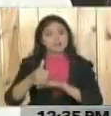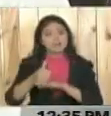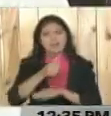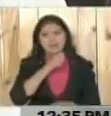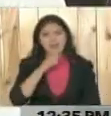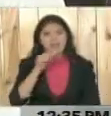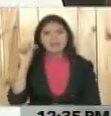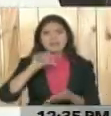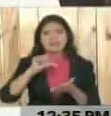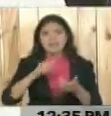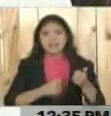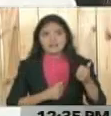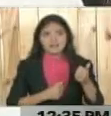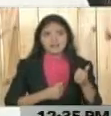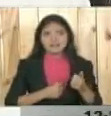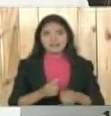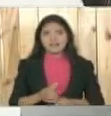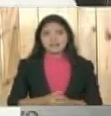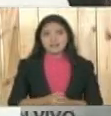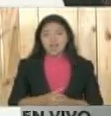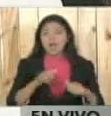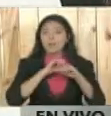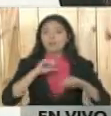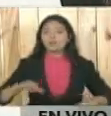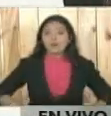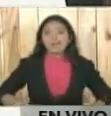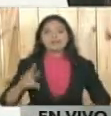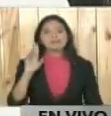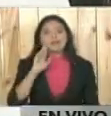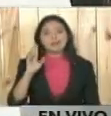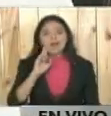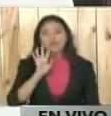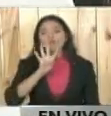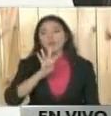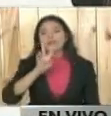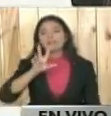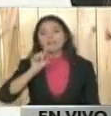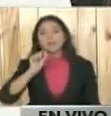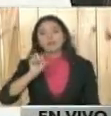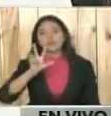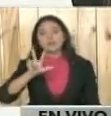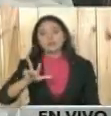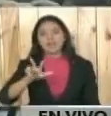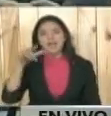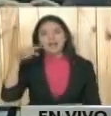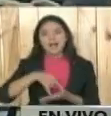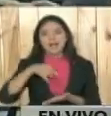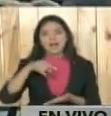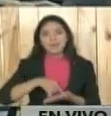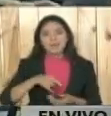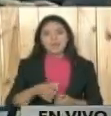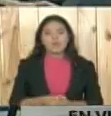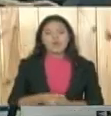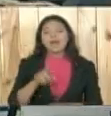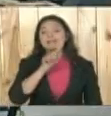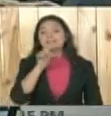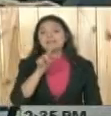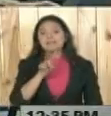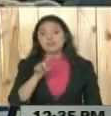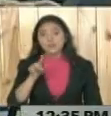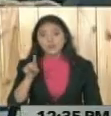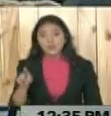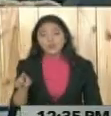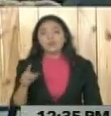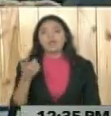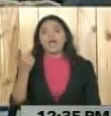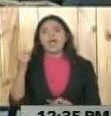que Salsa Caribe 102.3 en Portuguesa, 93.3, Carabobo 89.5, El Zulia 102.5,